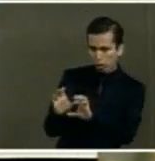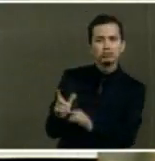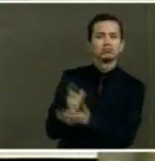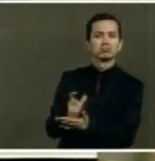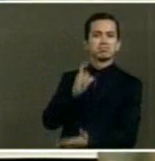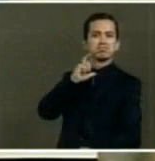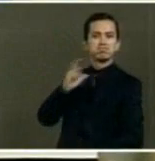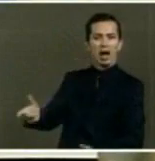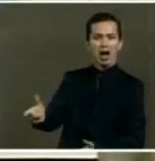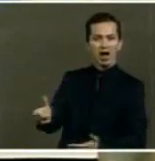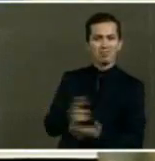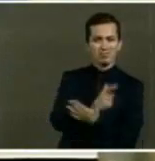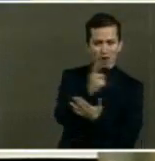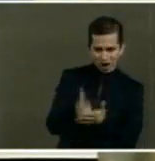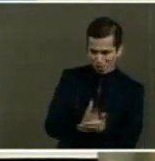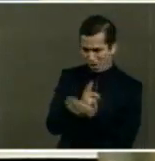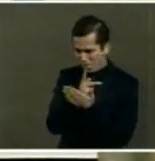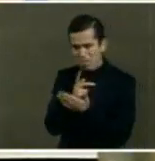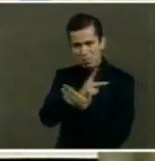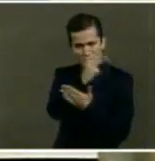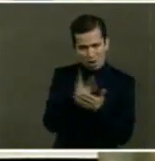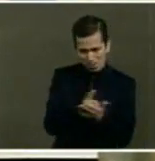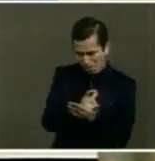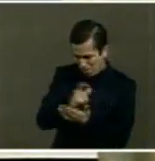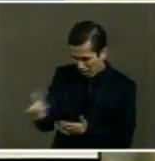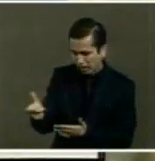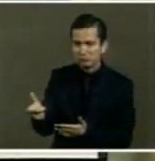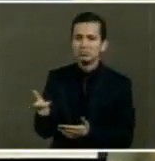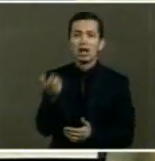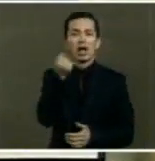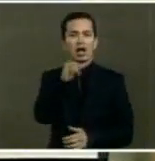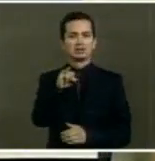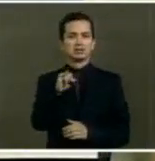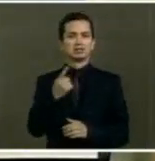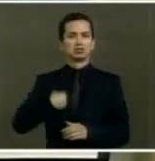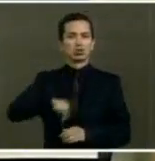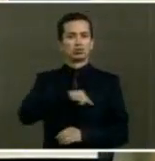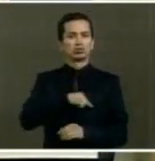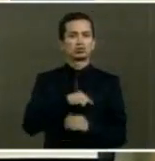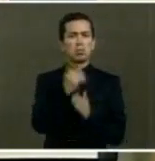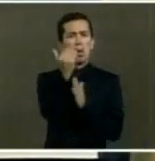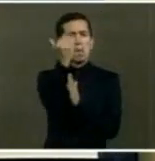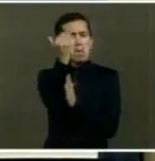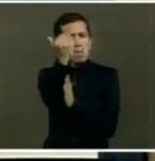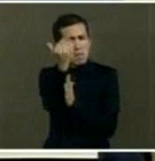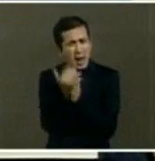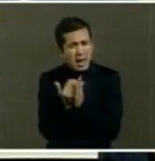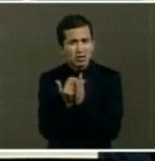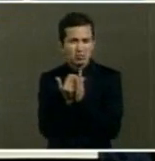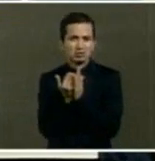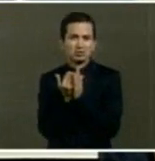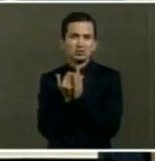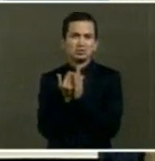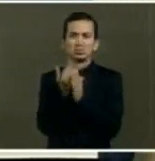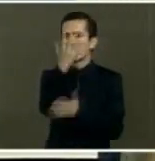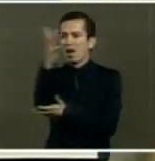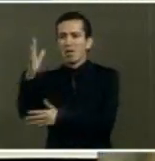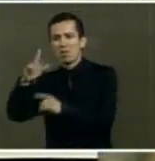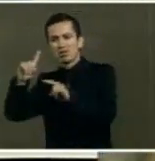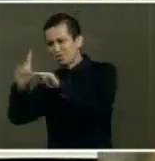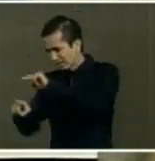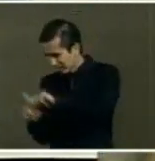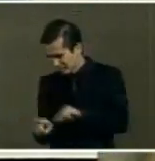Proarbo. Con estas acciones, por ejemplo, hemos logrado reducir la tasa de deforestación en el país. Según